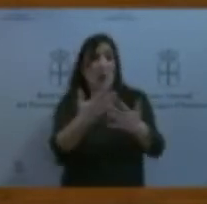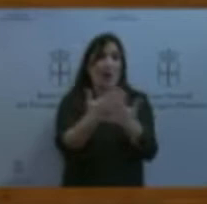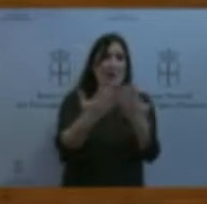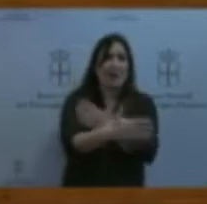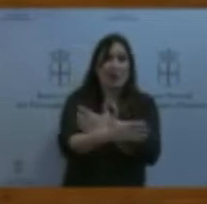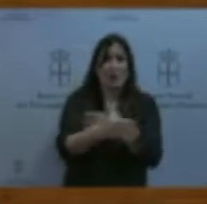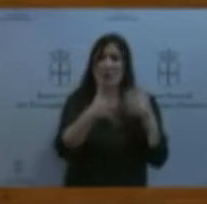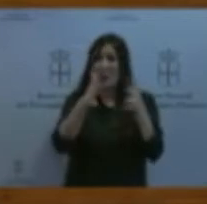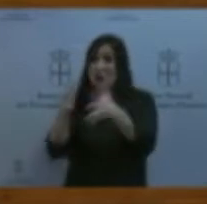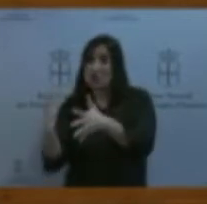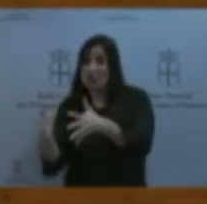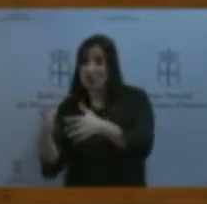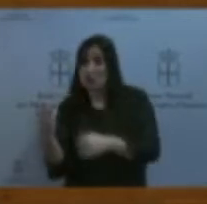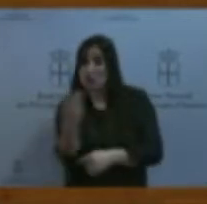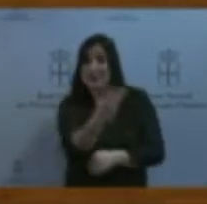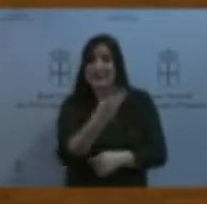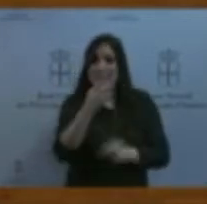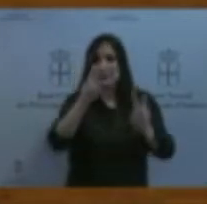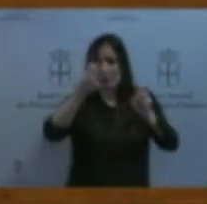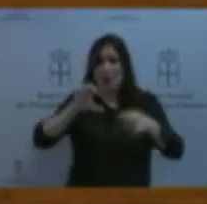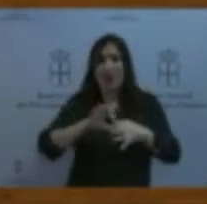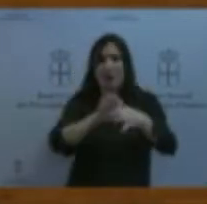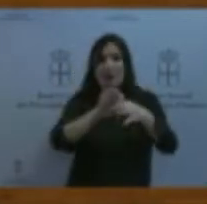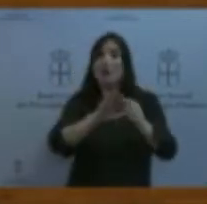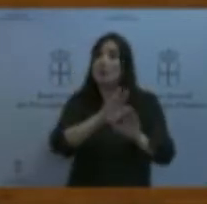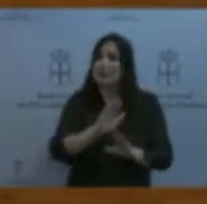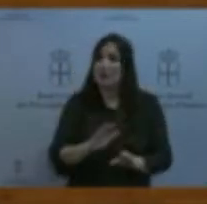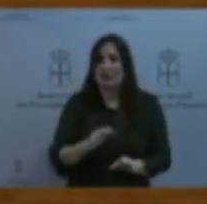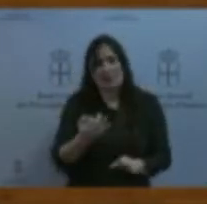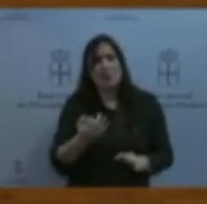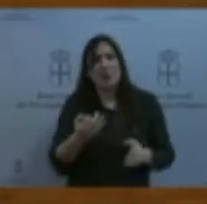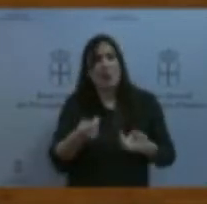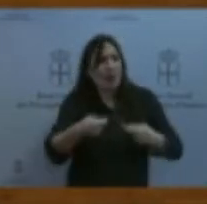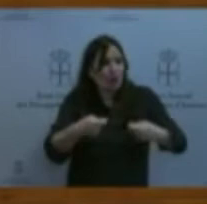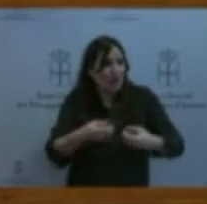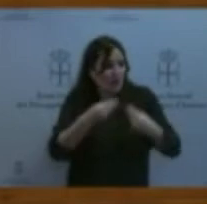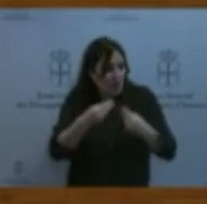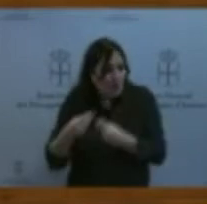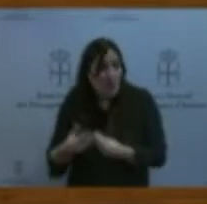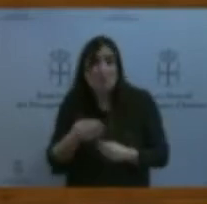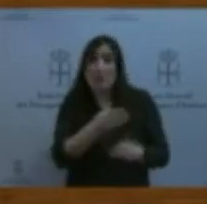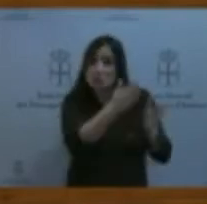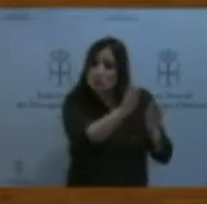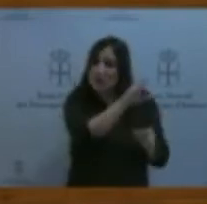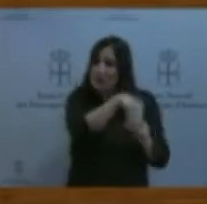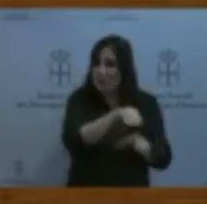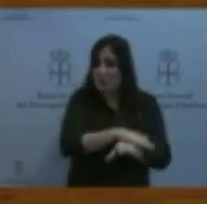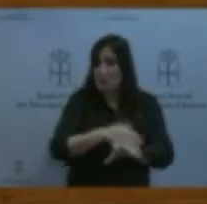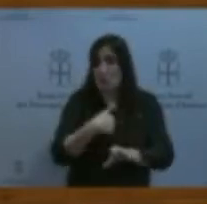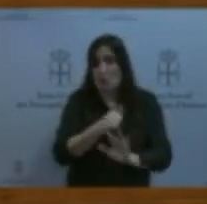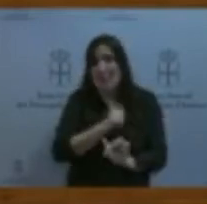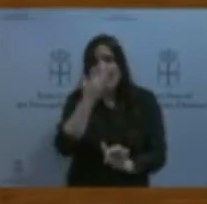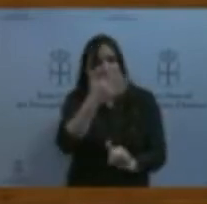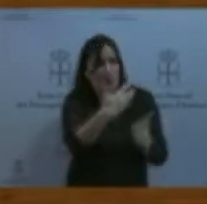materia. Estaría bien que se coordinaran bien y, desde luego, usted como miembro del Gobierno, yo también esperaría que nos diera una explicación aquí también al respecto de